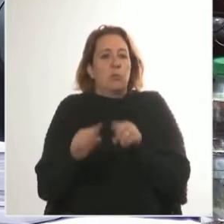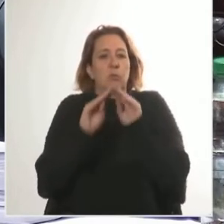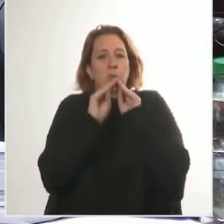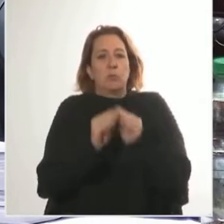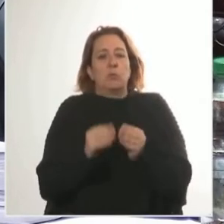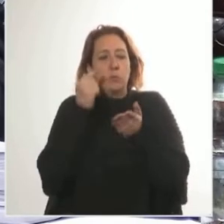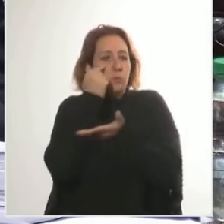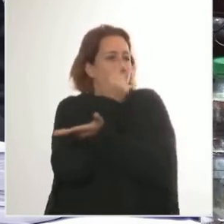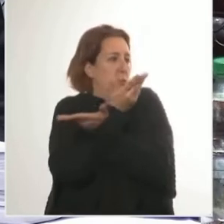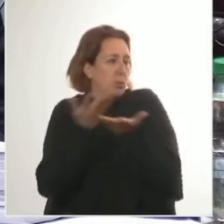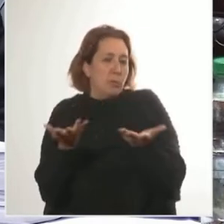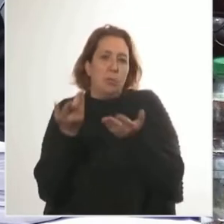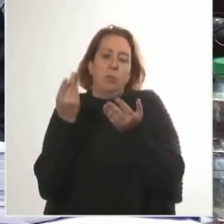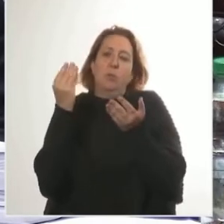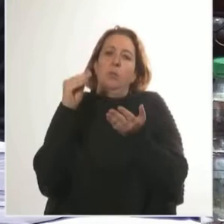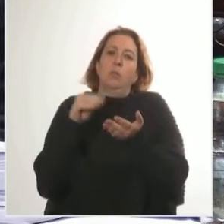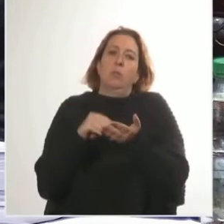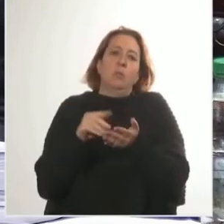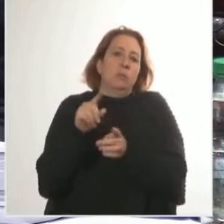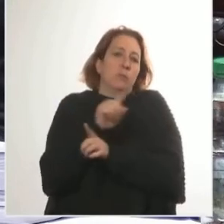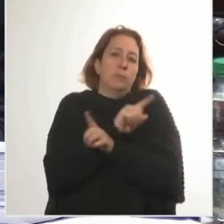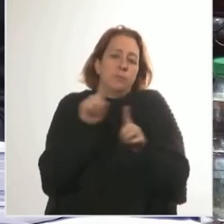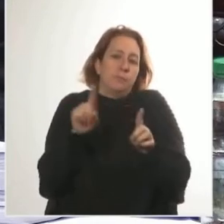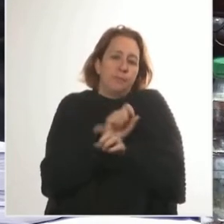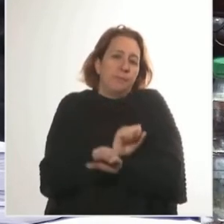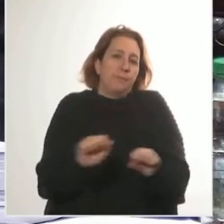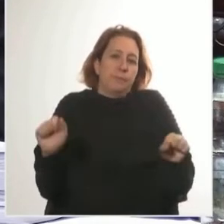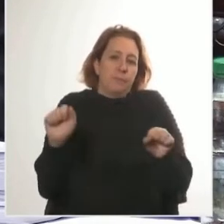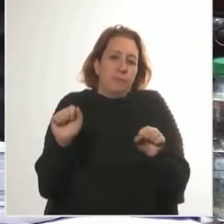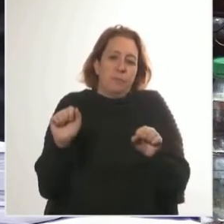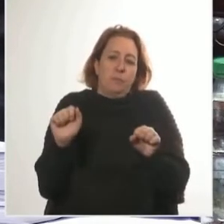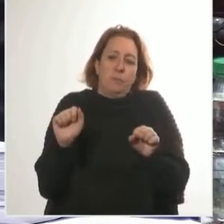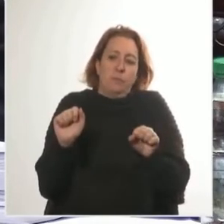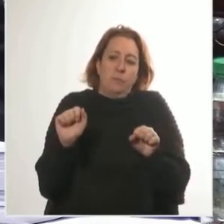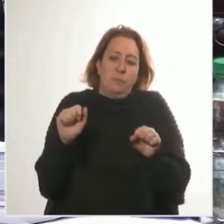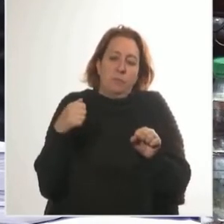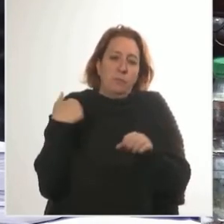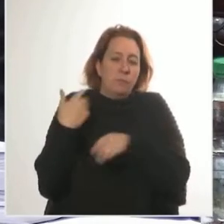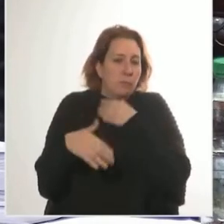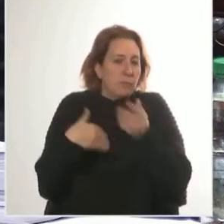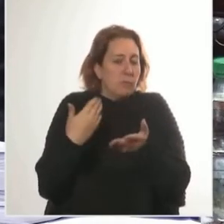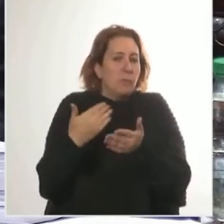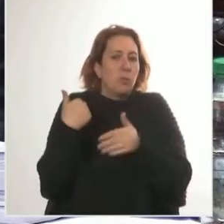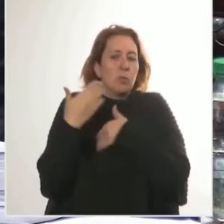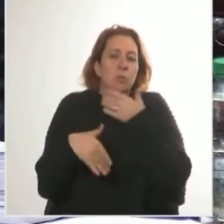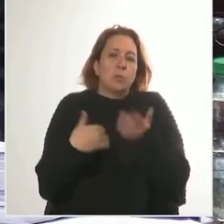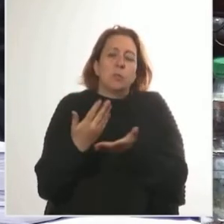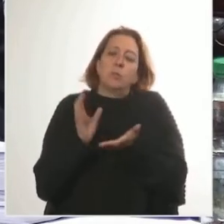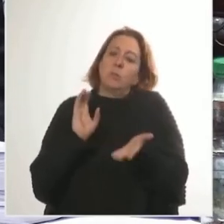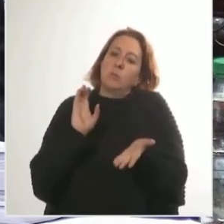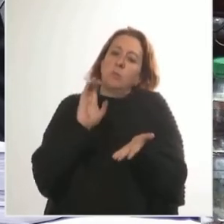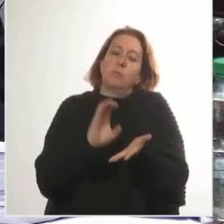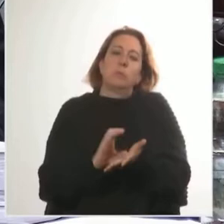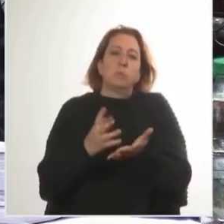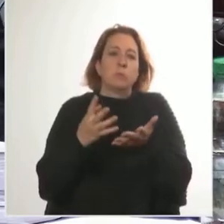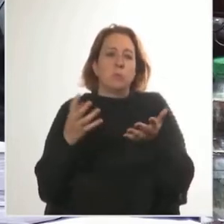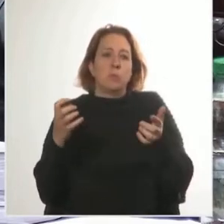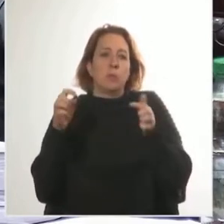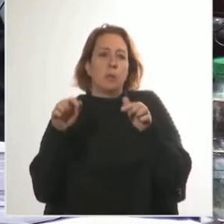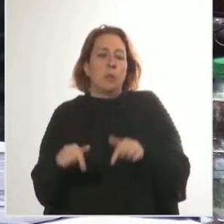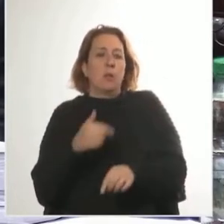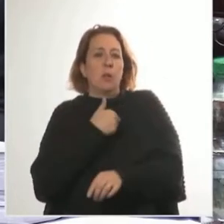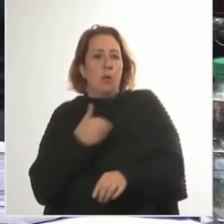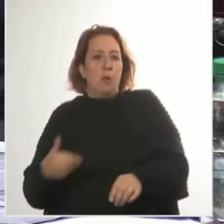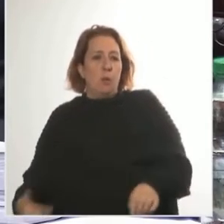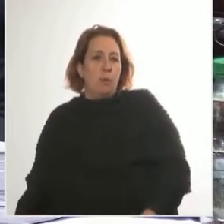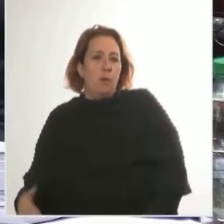mesa. No es factible llevar adelante los procesos de inversión en infraestructura que el gobierno tiene sobre la